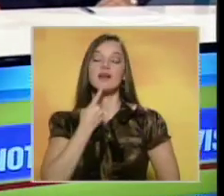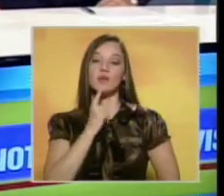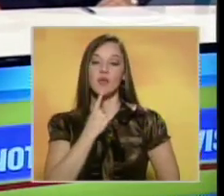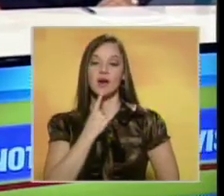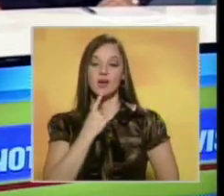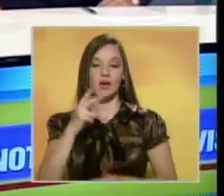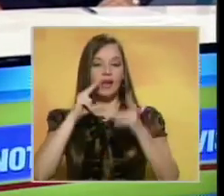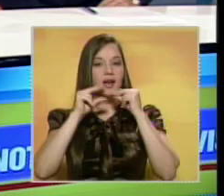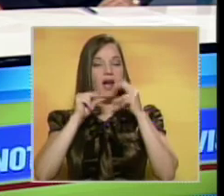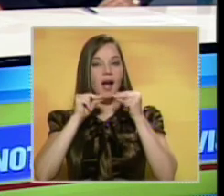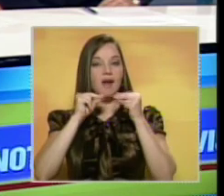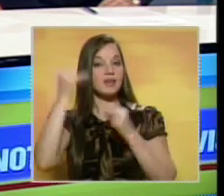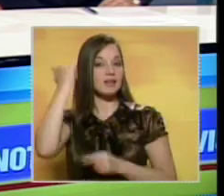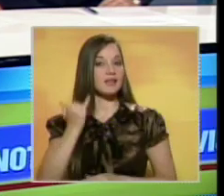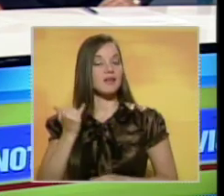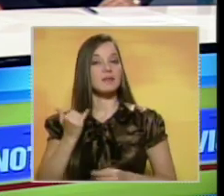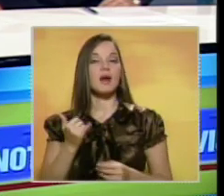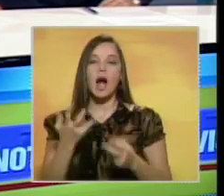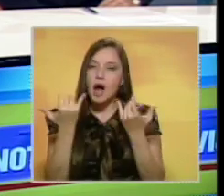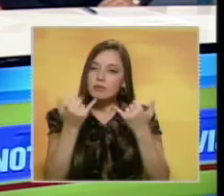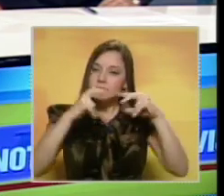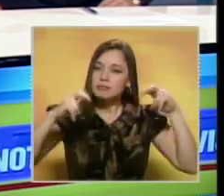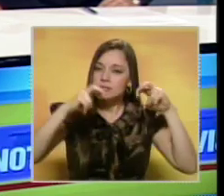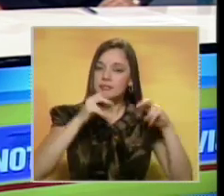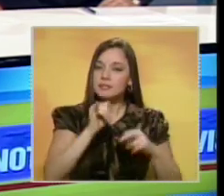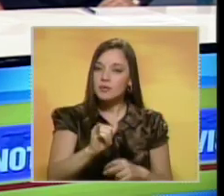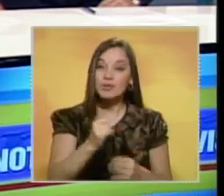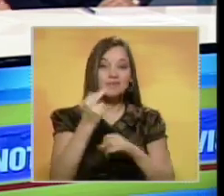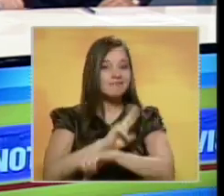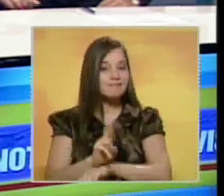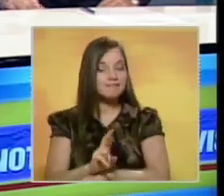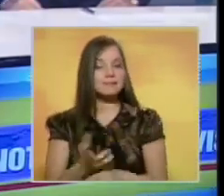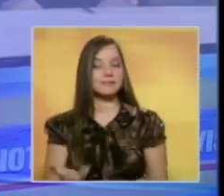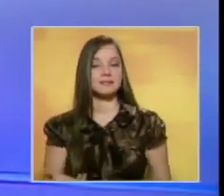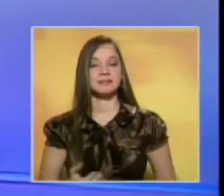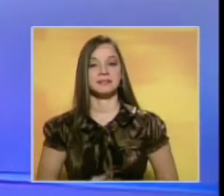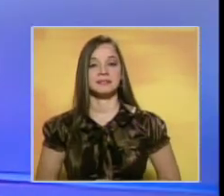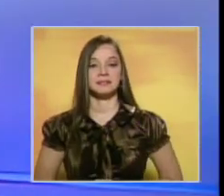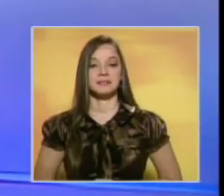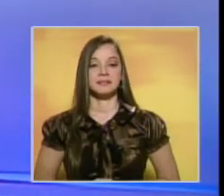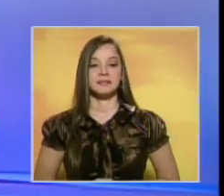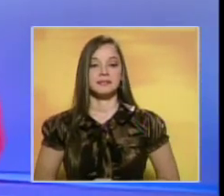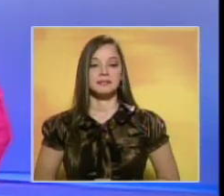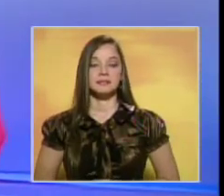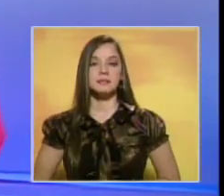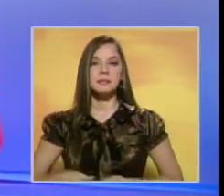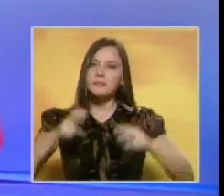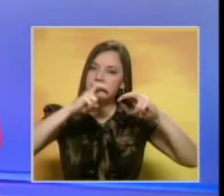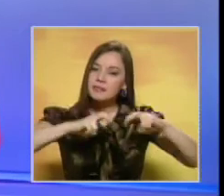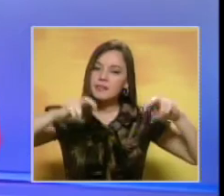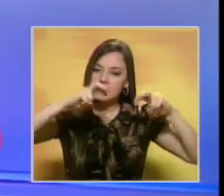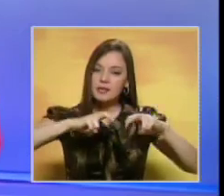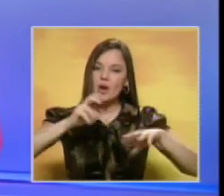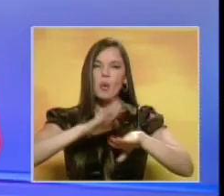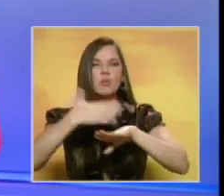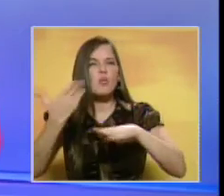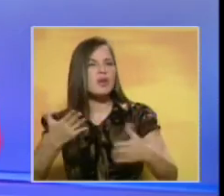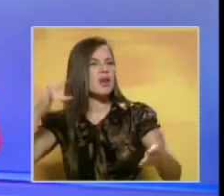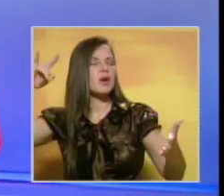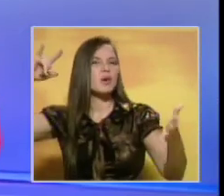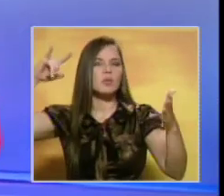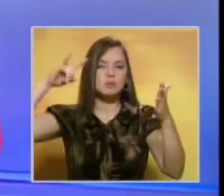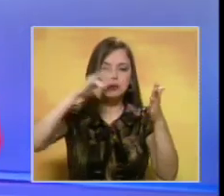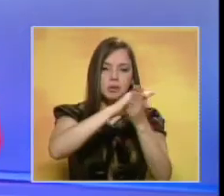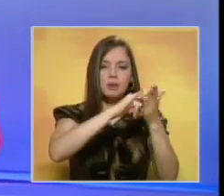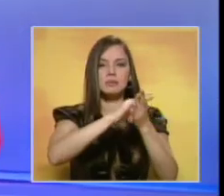Rodríguez Yoliti, que les habla Andrina Yepes. Vamos a revisar las informaciones de inmediato. Las investigaciones sobre las causas del